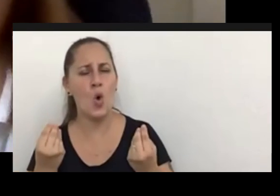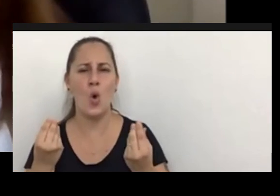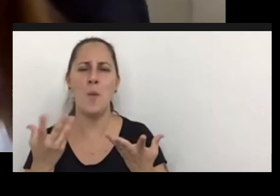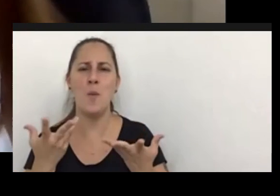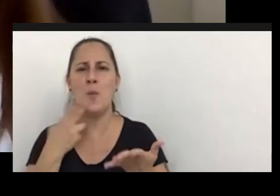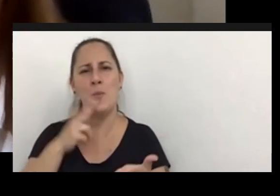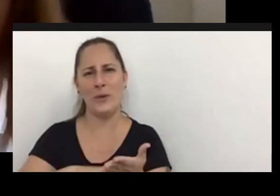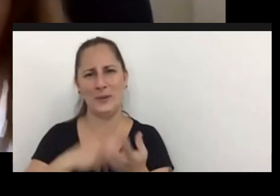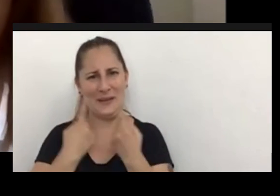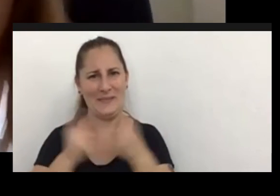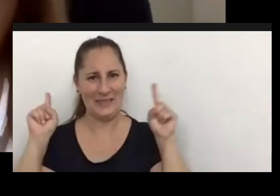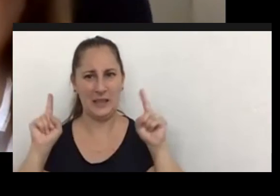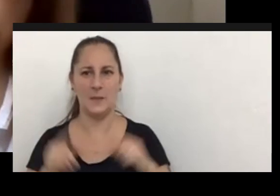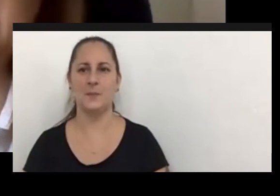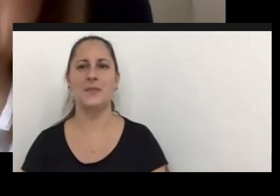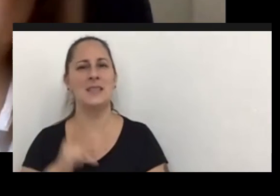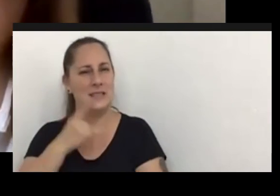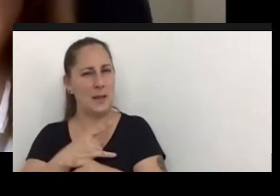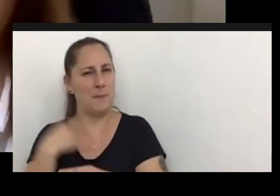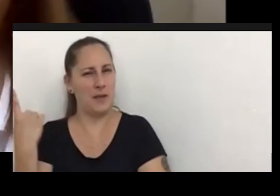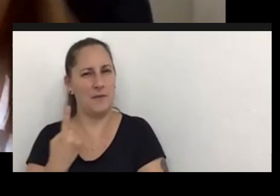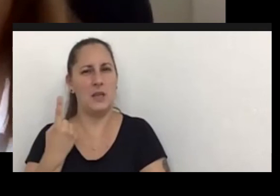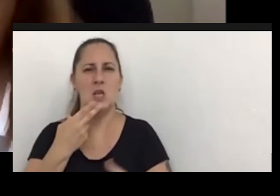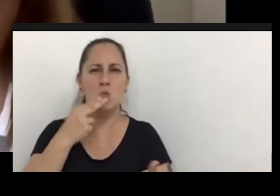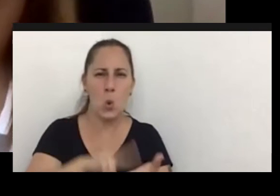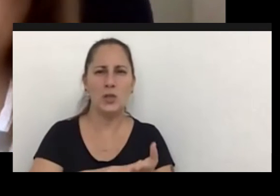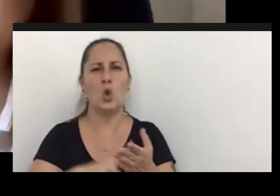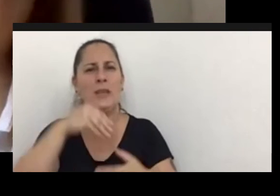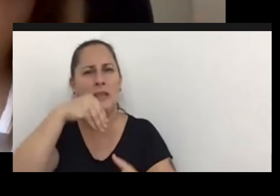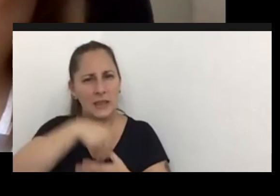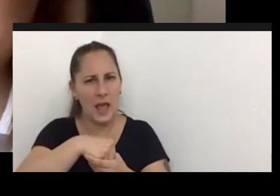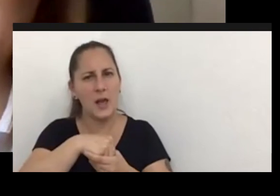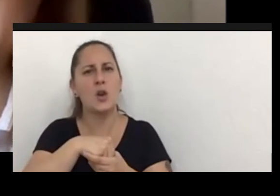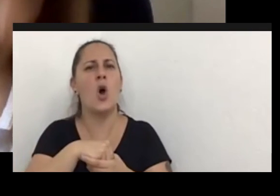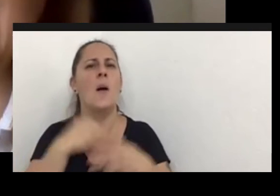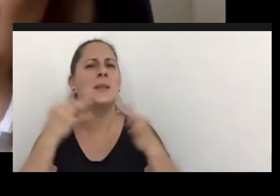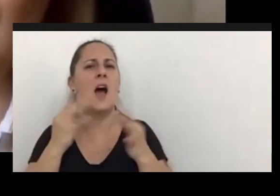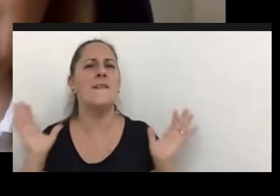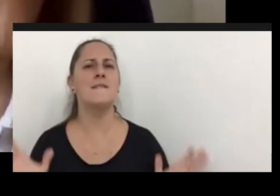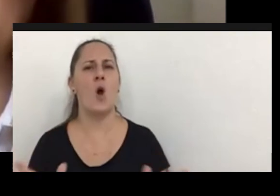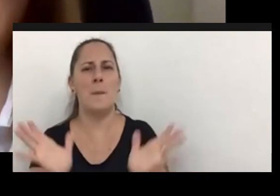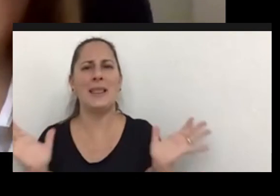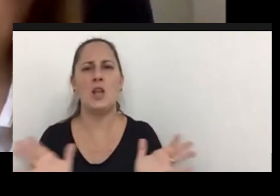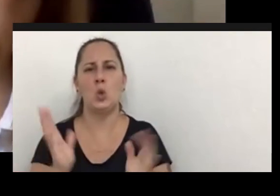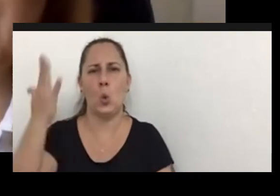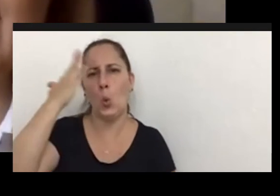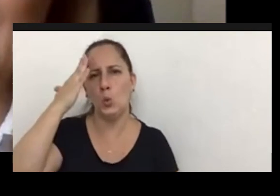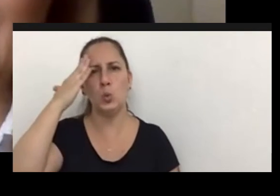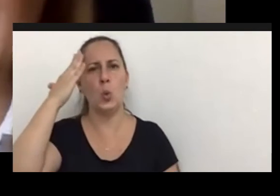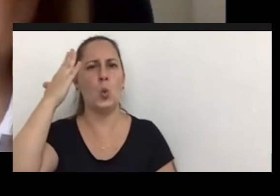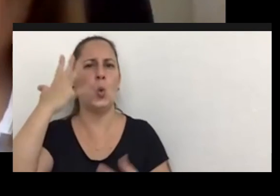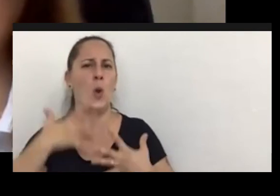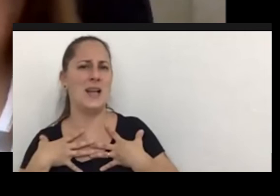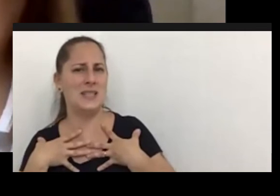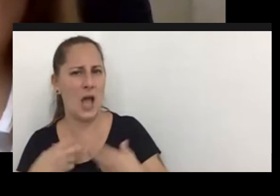hablamos doctrinariamente de que impuestos internos es para fomentar cultura en salud, para